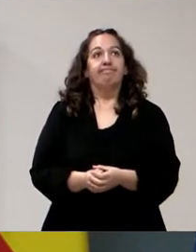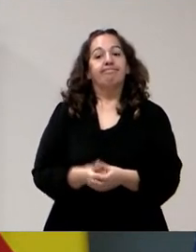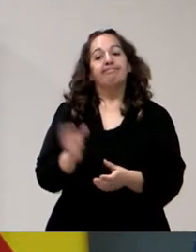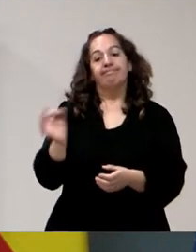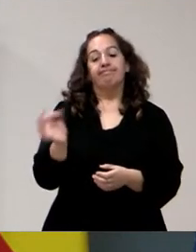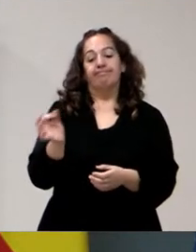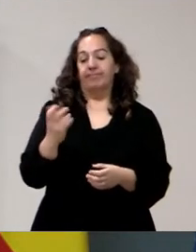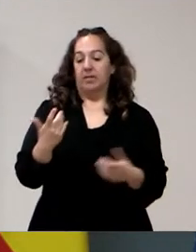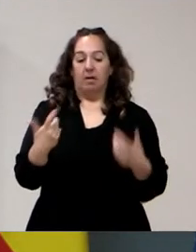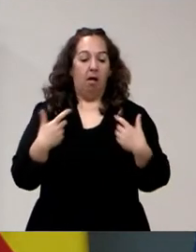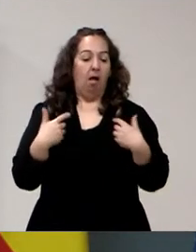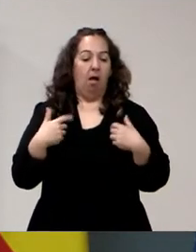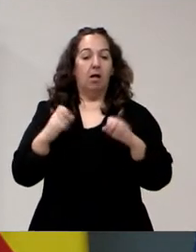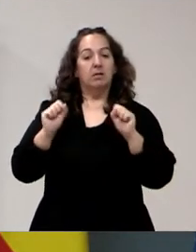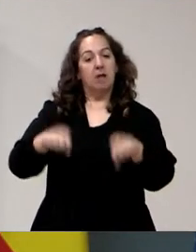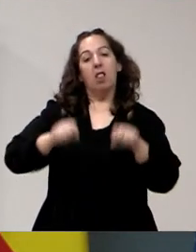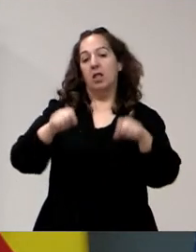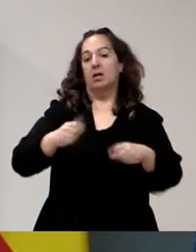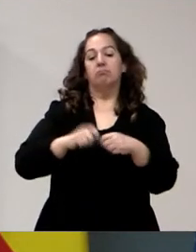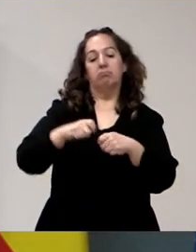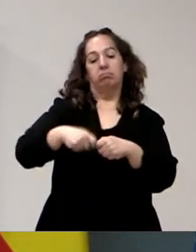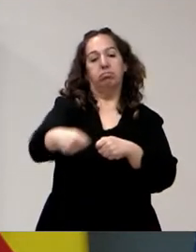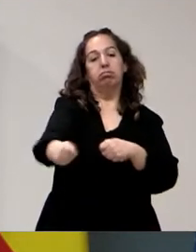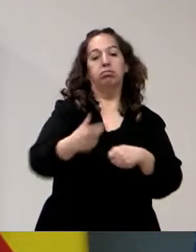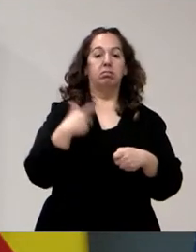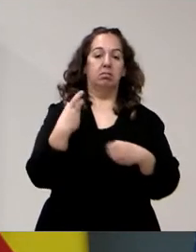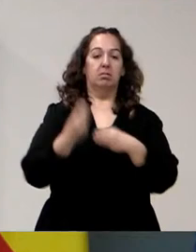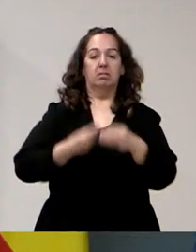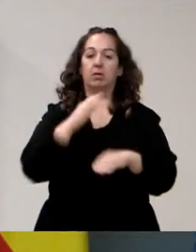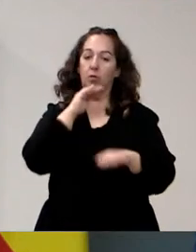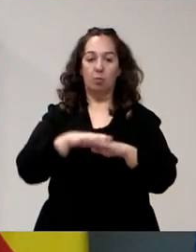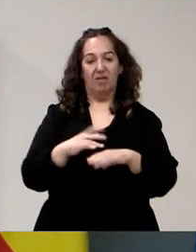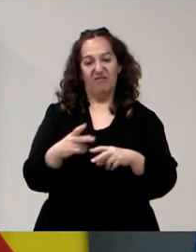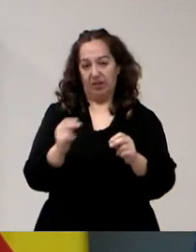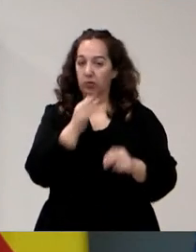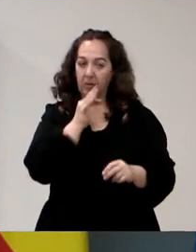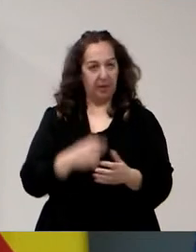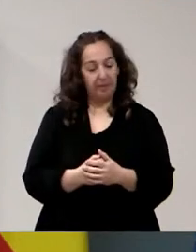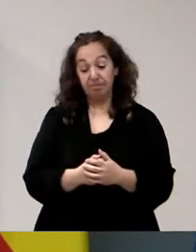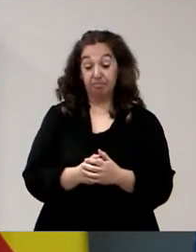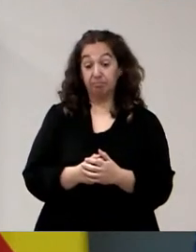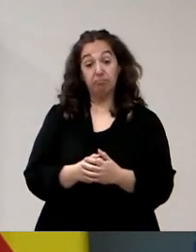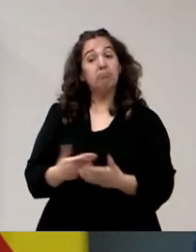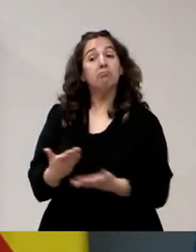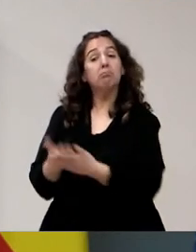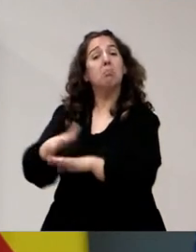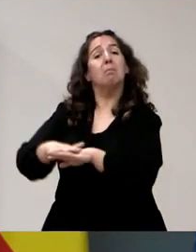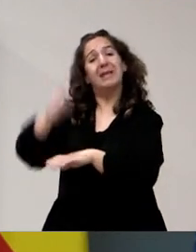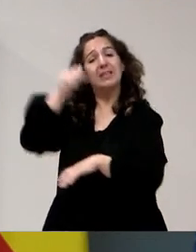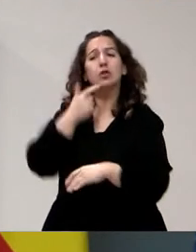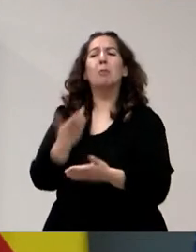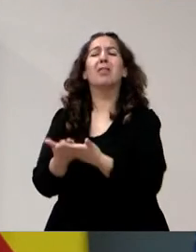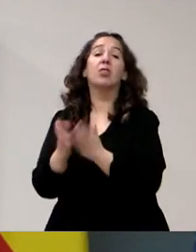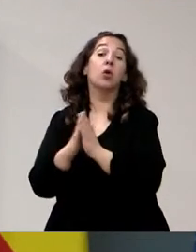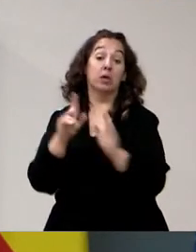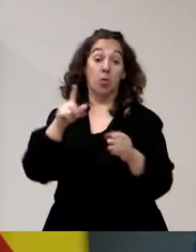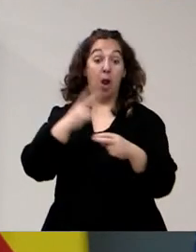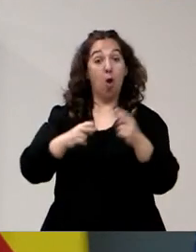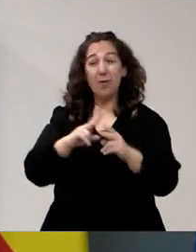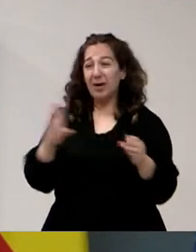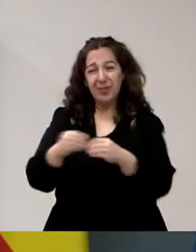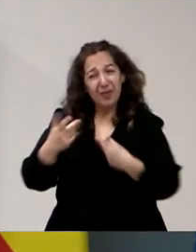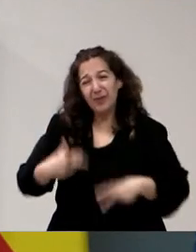ha sufrido determinados retrasos en su ejecución yo le he pedido al ministro la conclusión de esta obra que